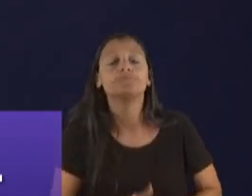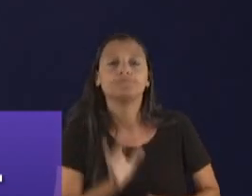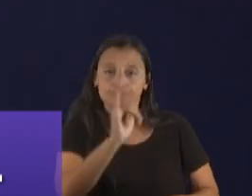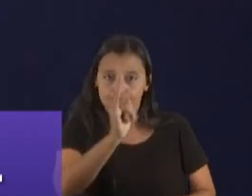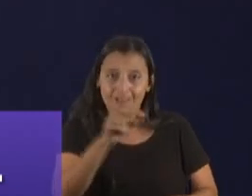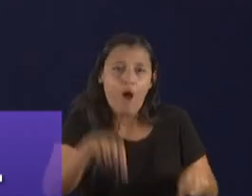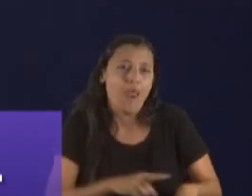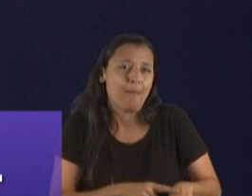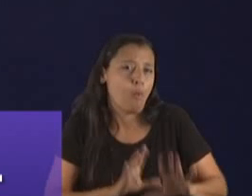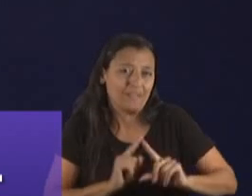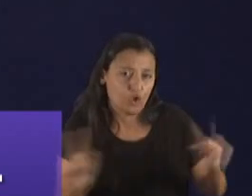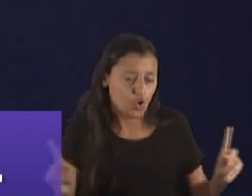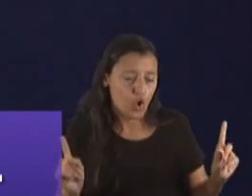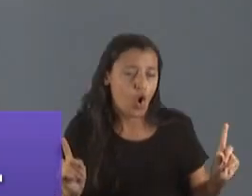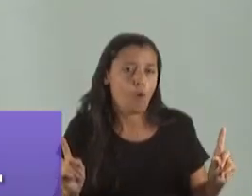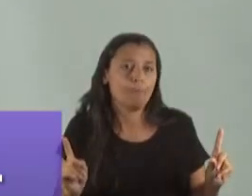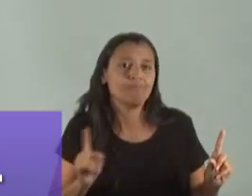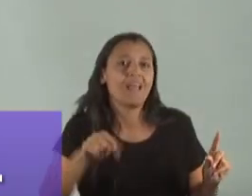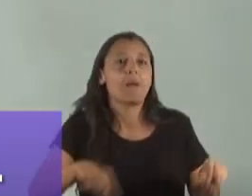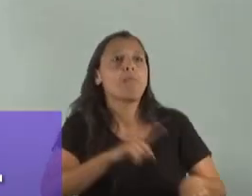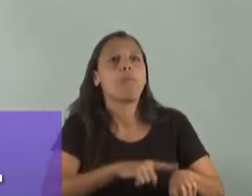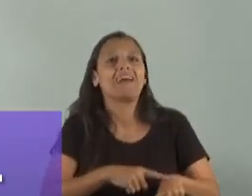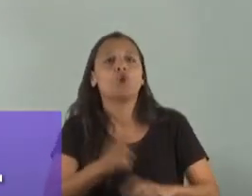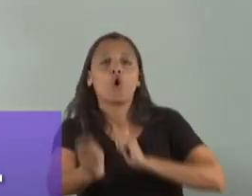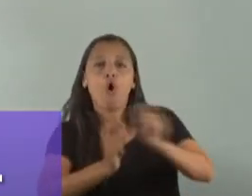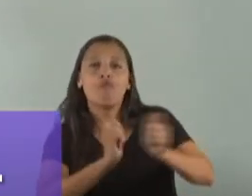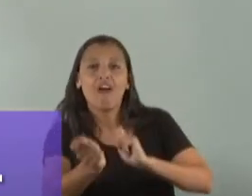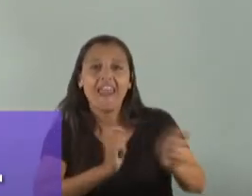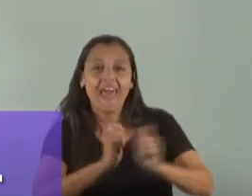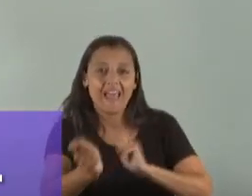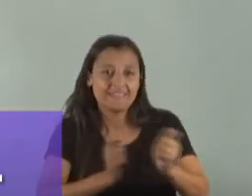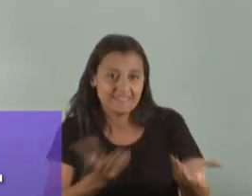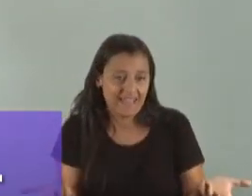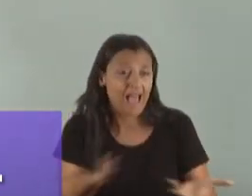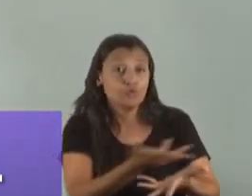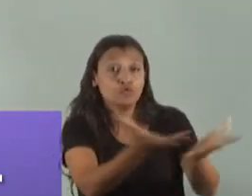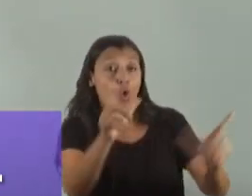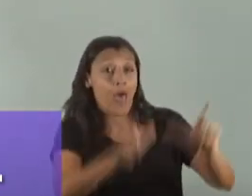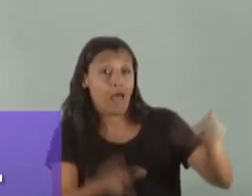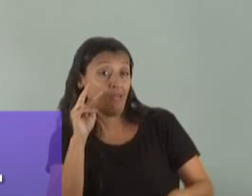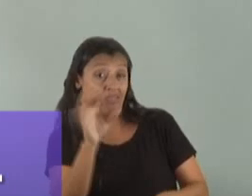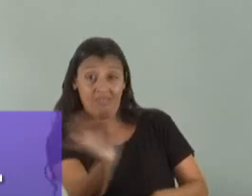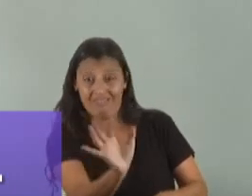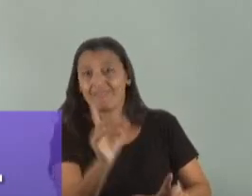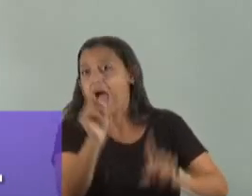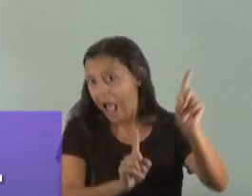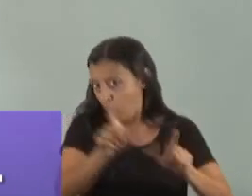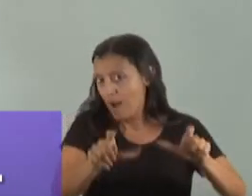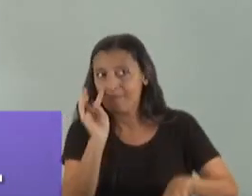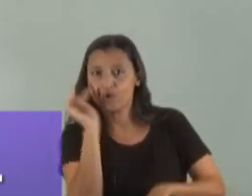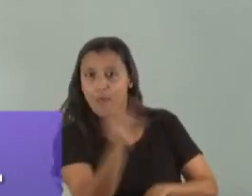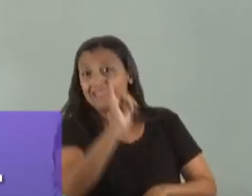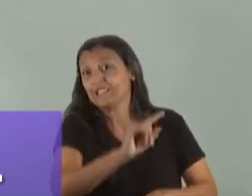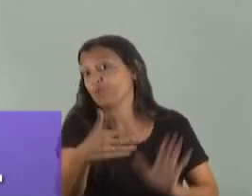de esta instancia de conferencia de prensa, que por supuesto no toda la ciudadanía sigue, de alguna